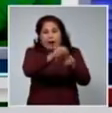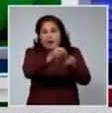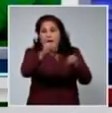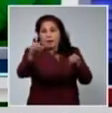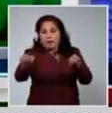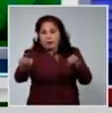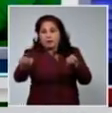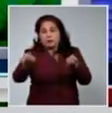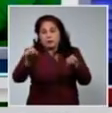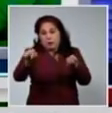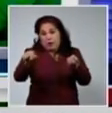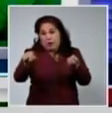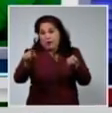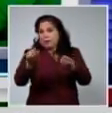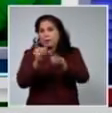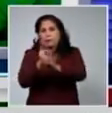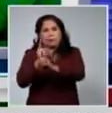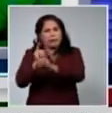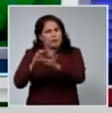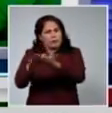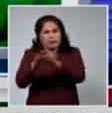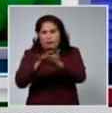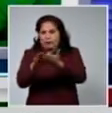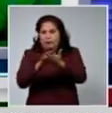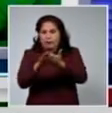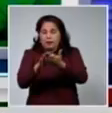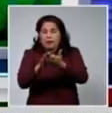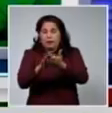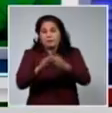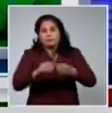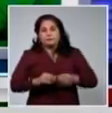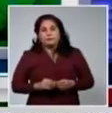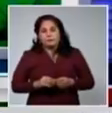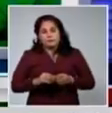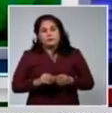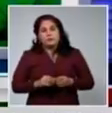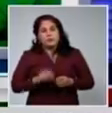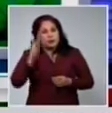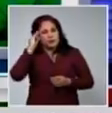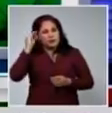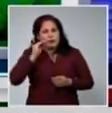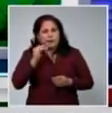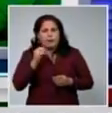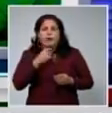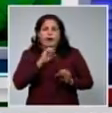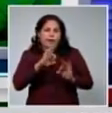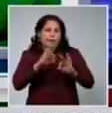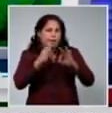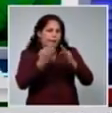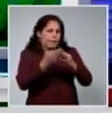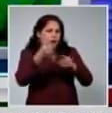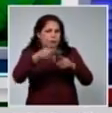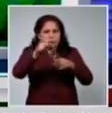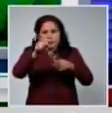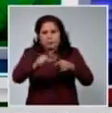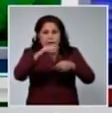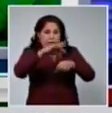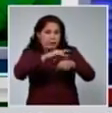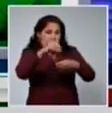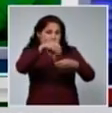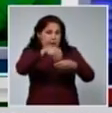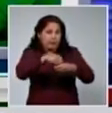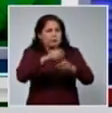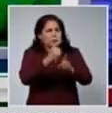la transmisión porque se sienten liberales se hace en positivo receptor cual se aclara